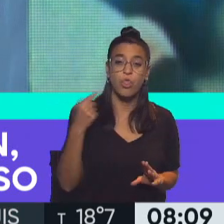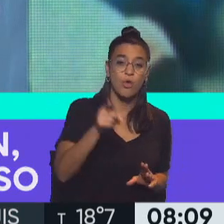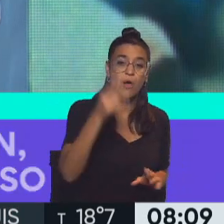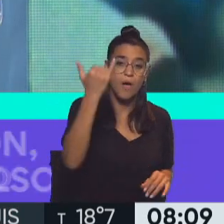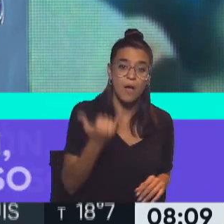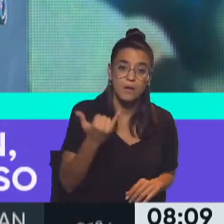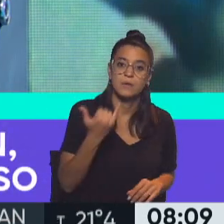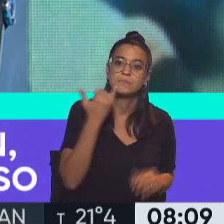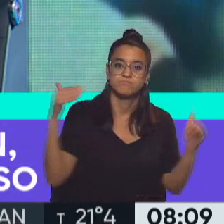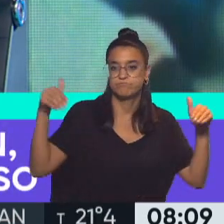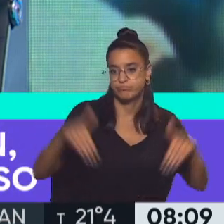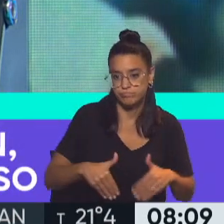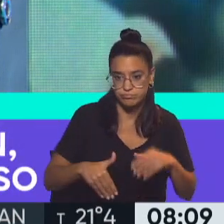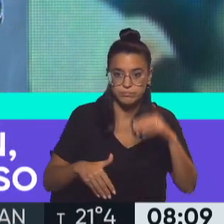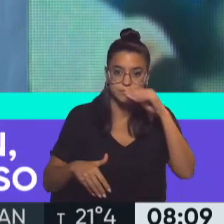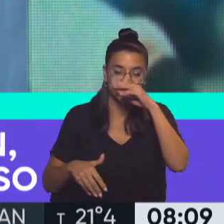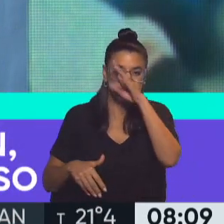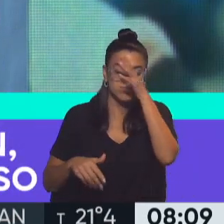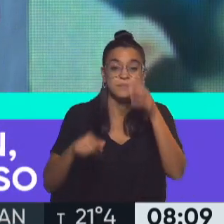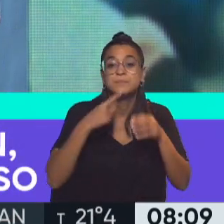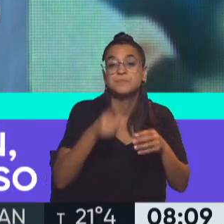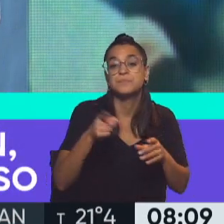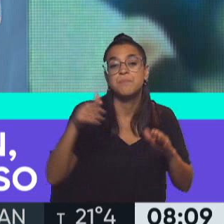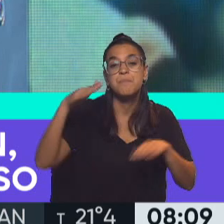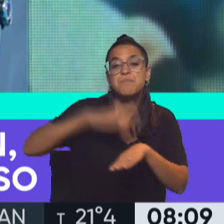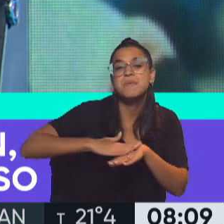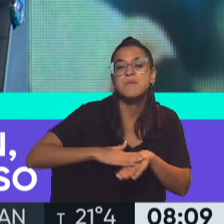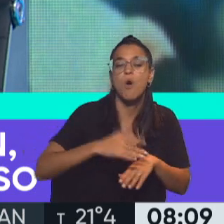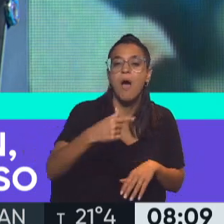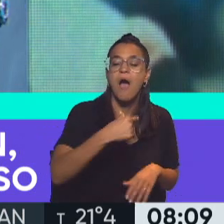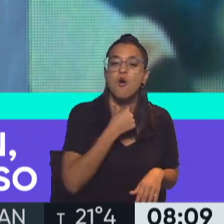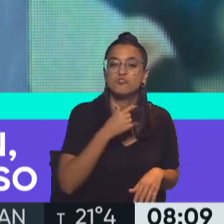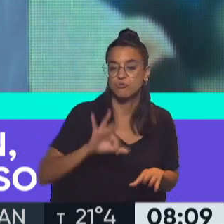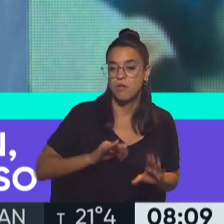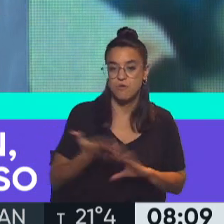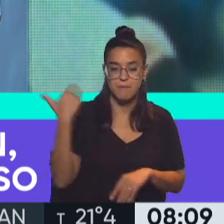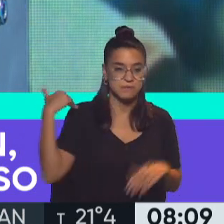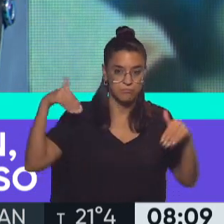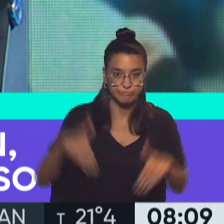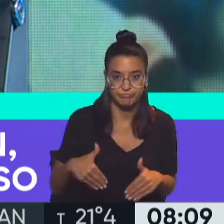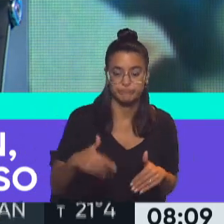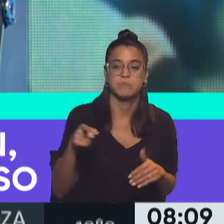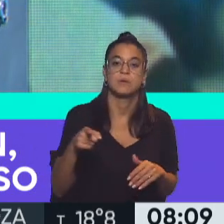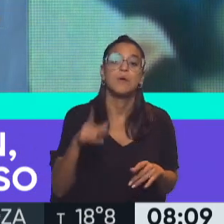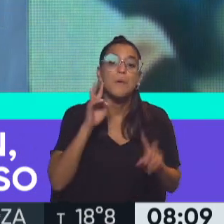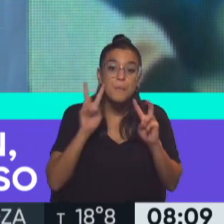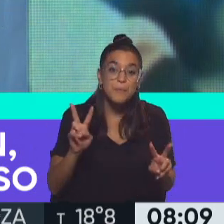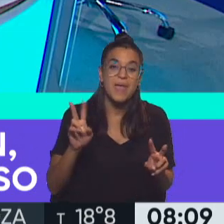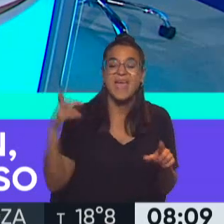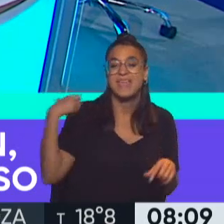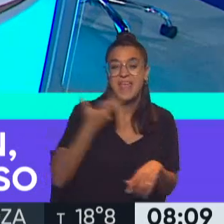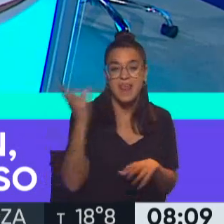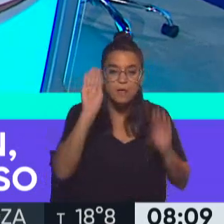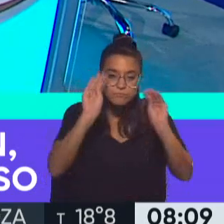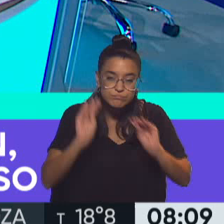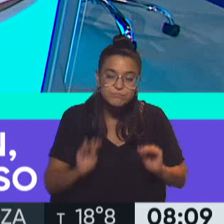fue una pronunciada caída. El punto mínimo debe haber sido agosto del año pasado aproximadamente, donde vos computás en términos generales,